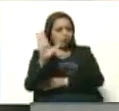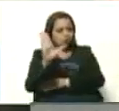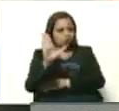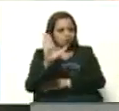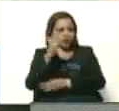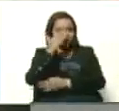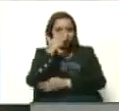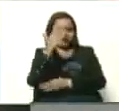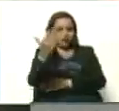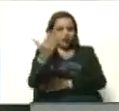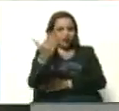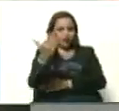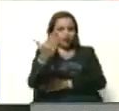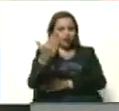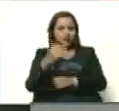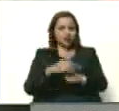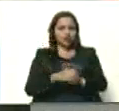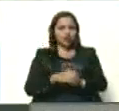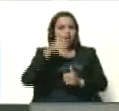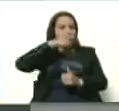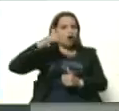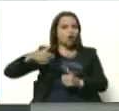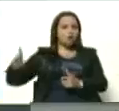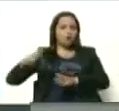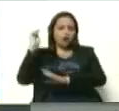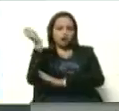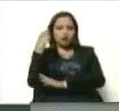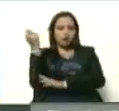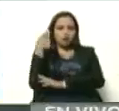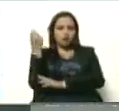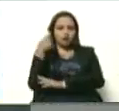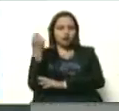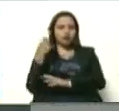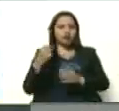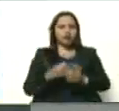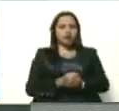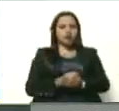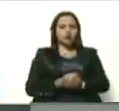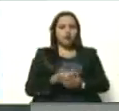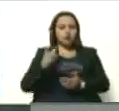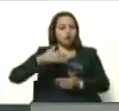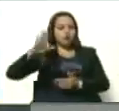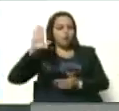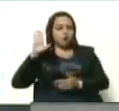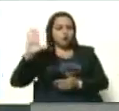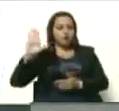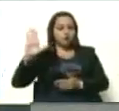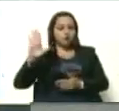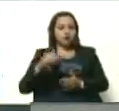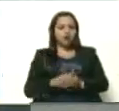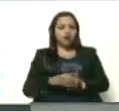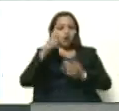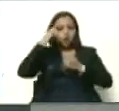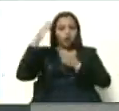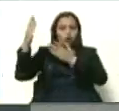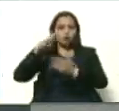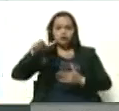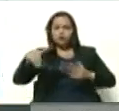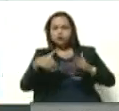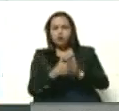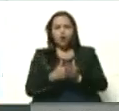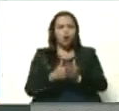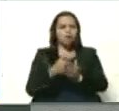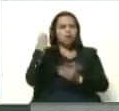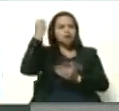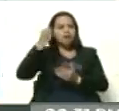ante el pueblo del Estado Apure, juro ante los dioses de todas las